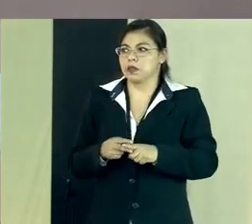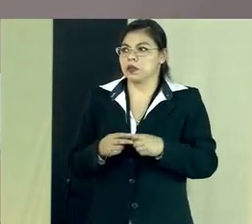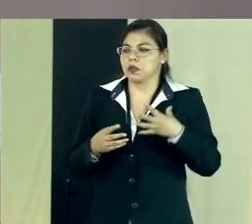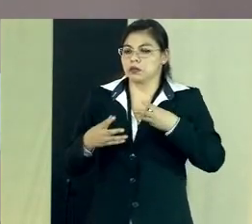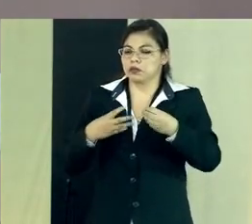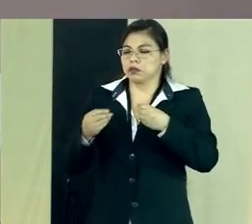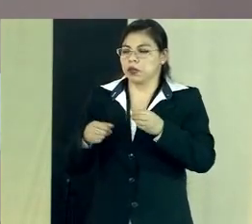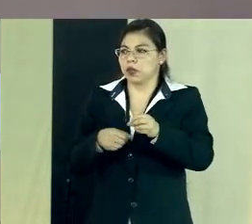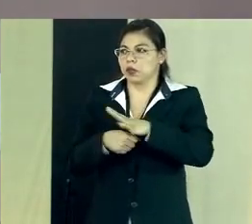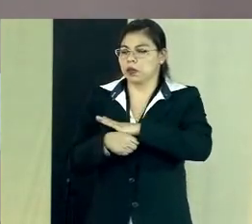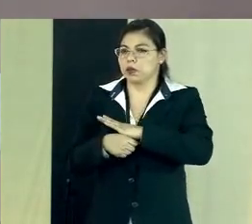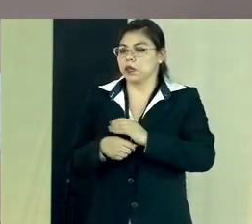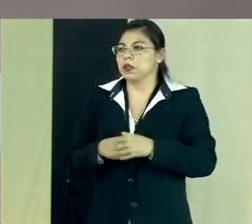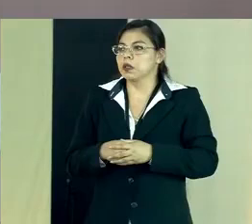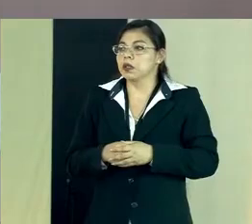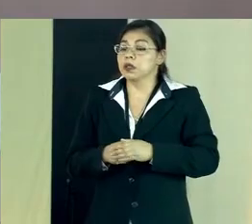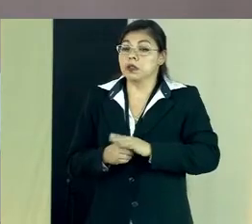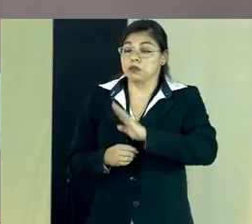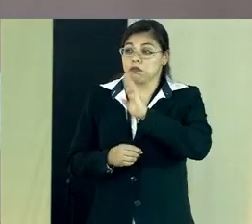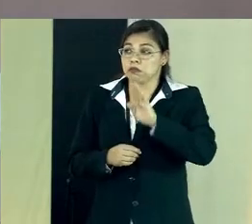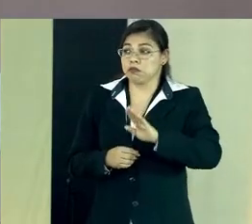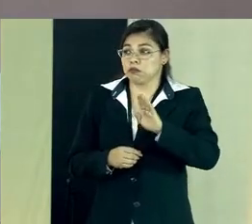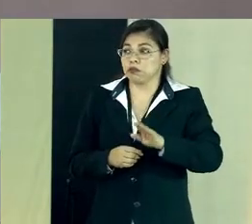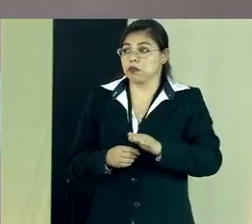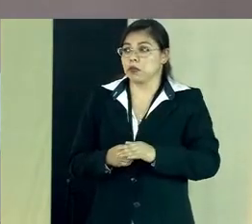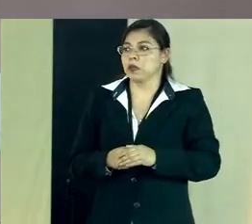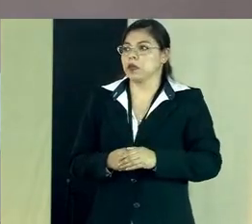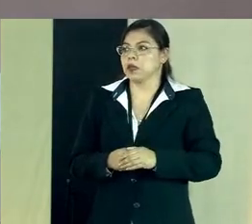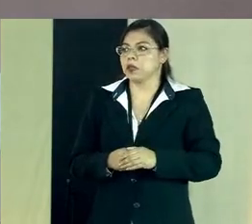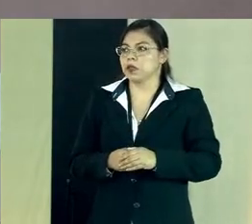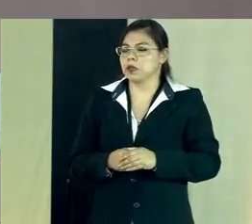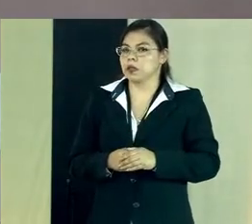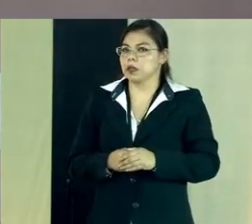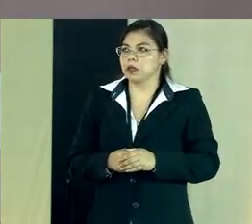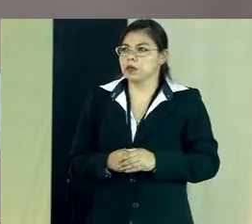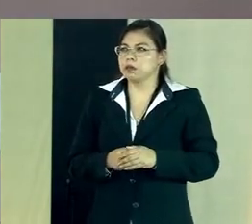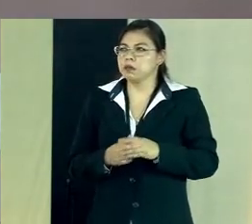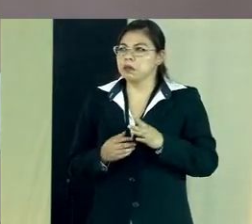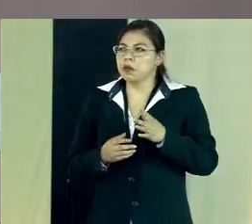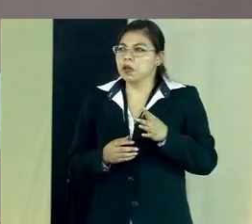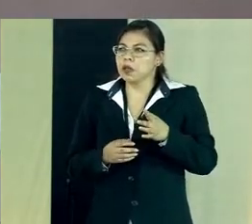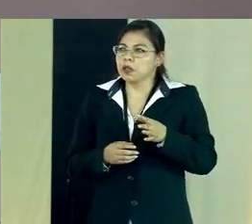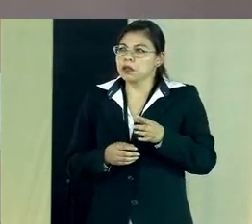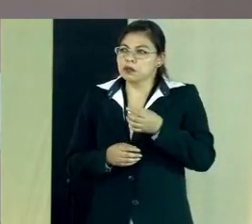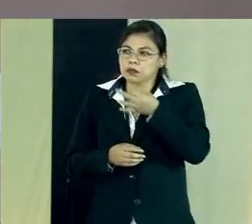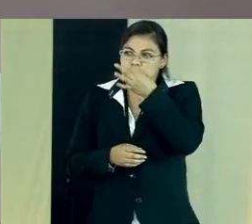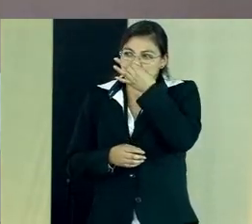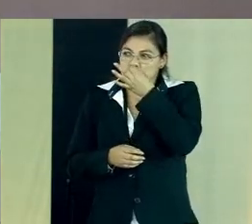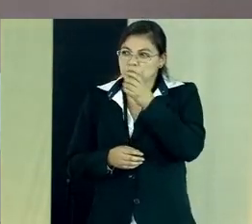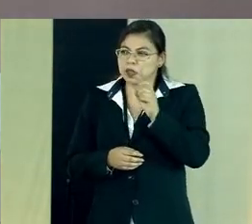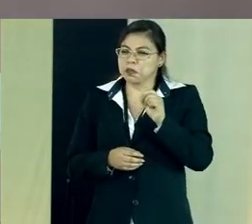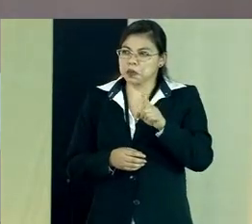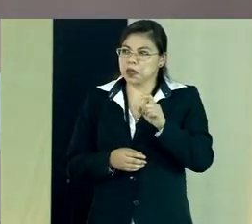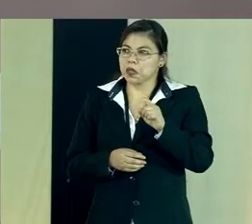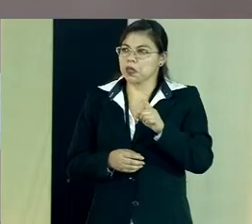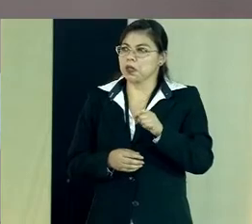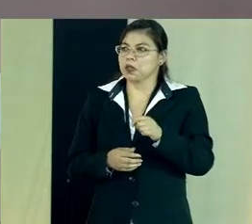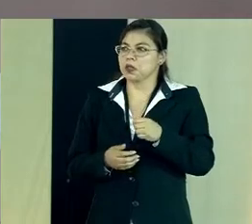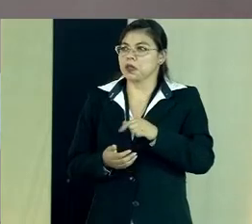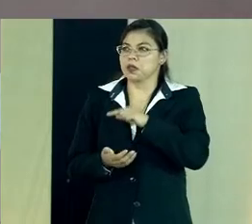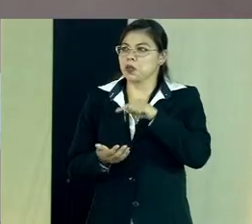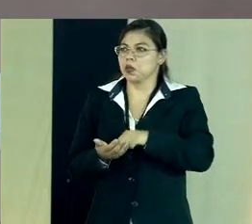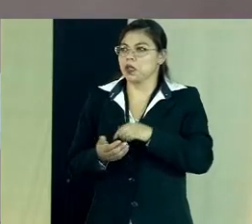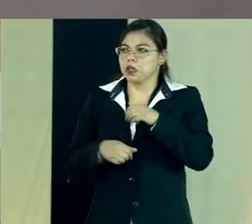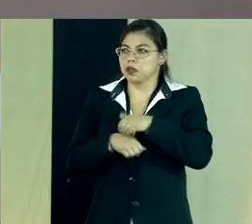comer las muertes se sitúan muy cerca de las mismas códigos postales y